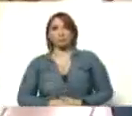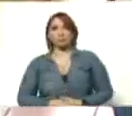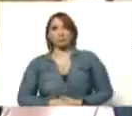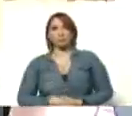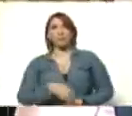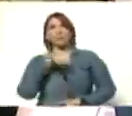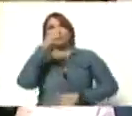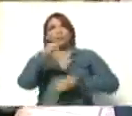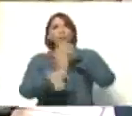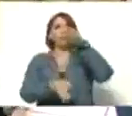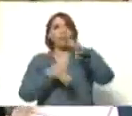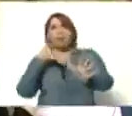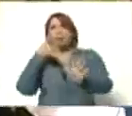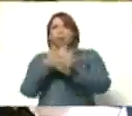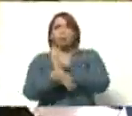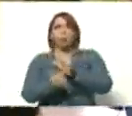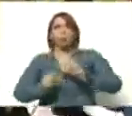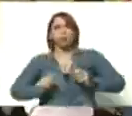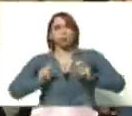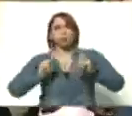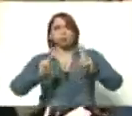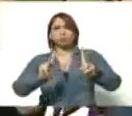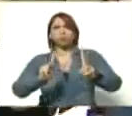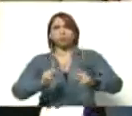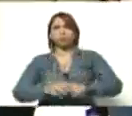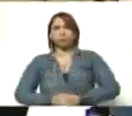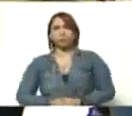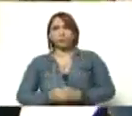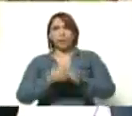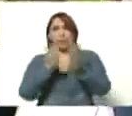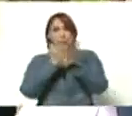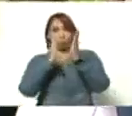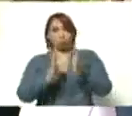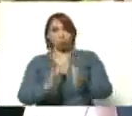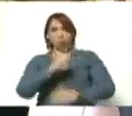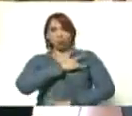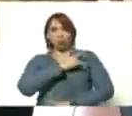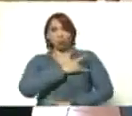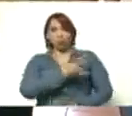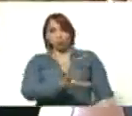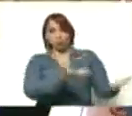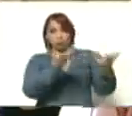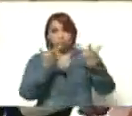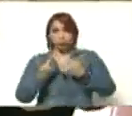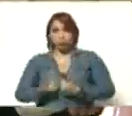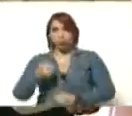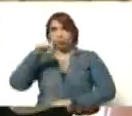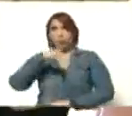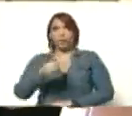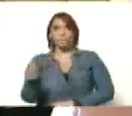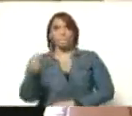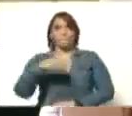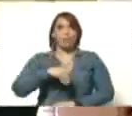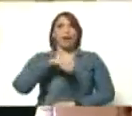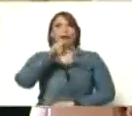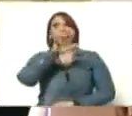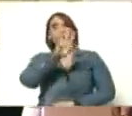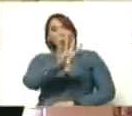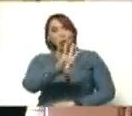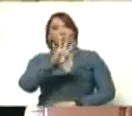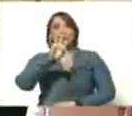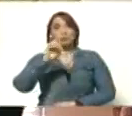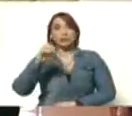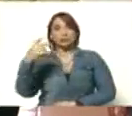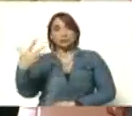explicar las oportunidades de estudios universitarios que nos ofrecen hoy. Más de 403 mil